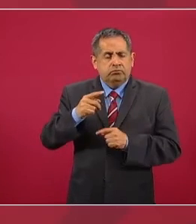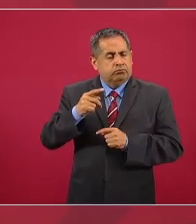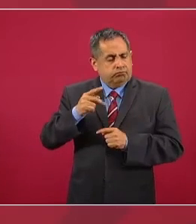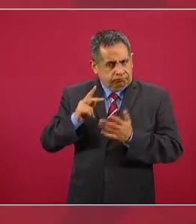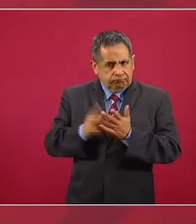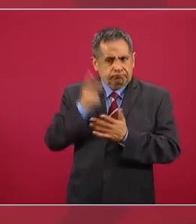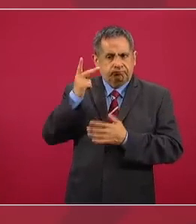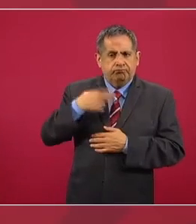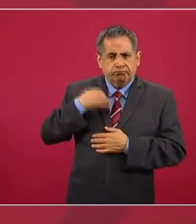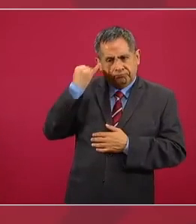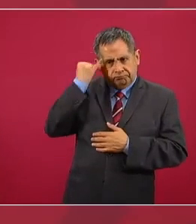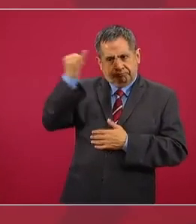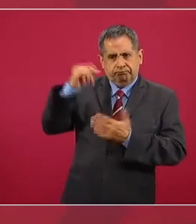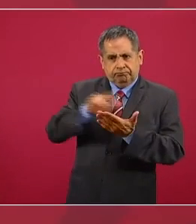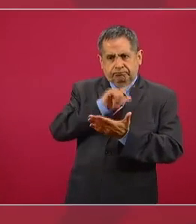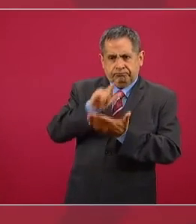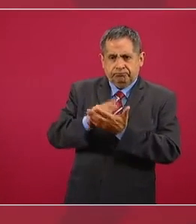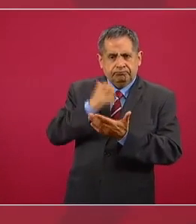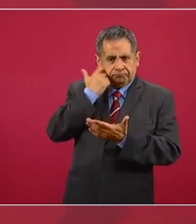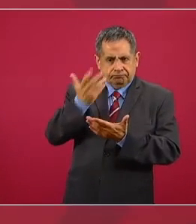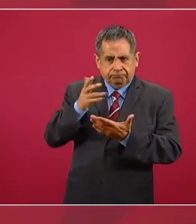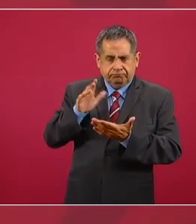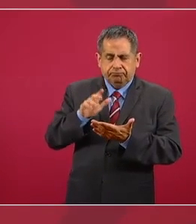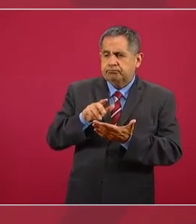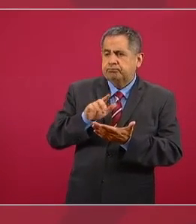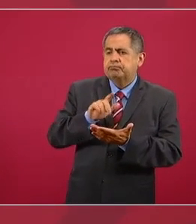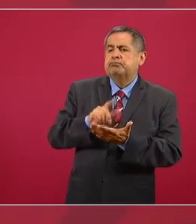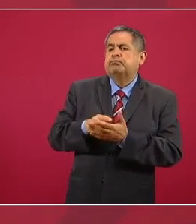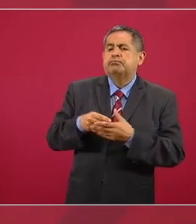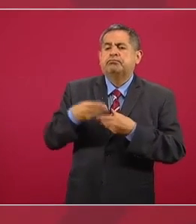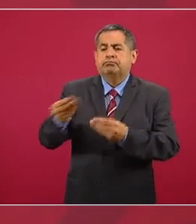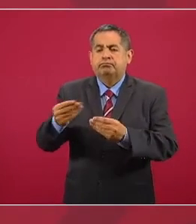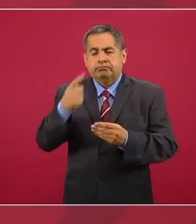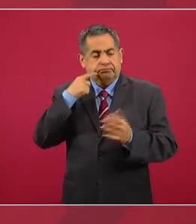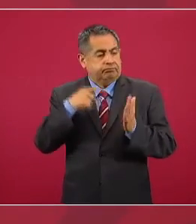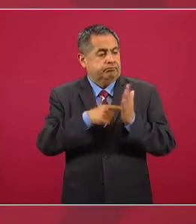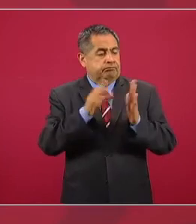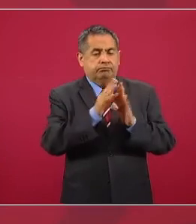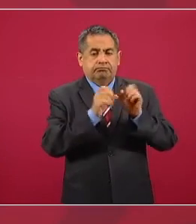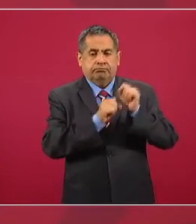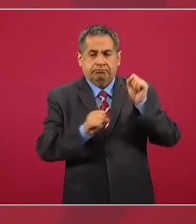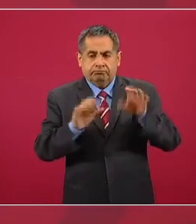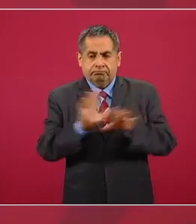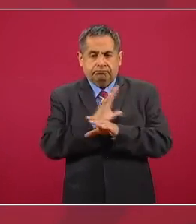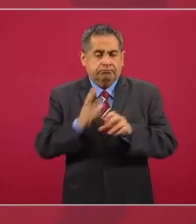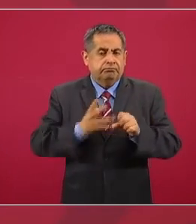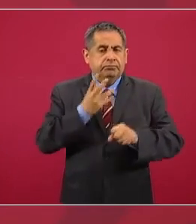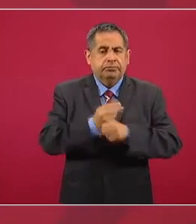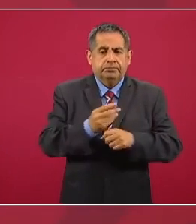iniciativa de reforma a la Constitución, porque